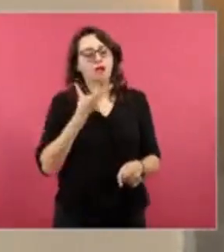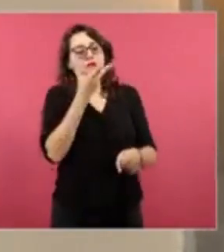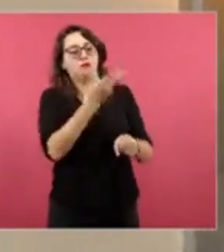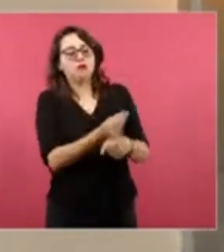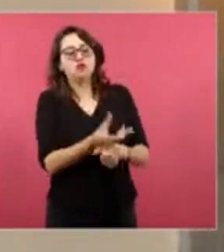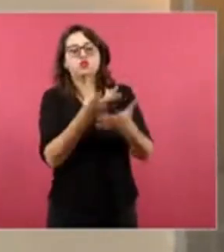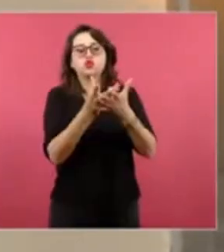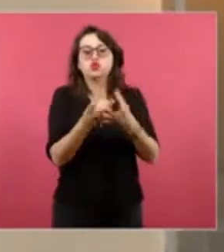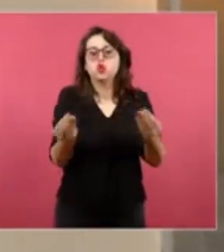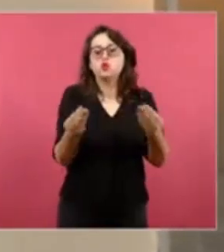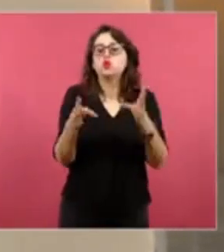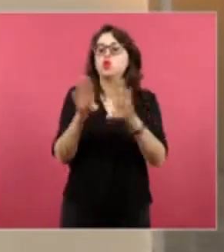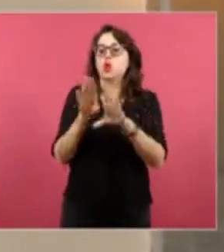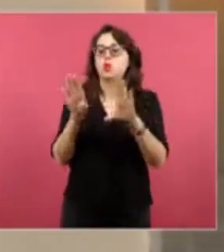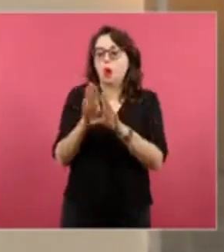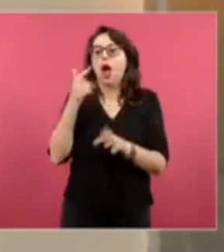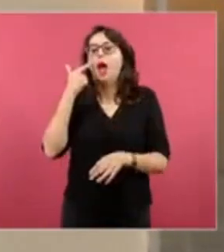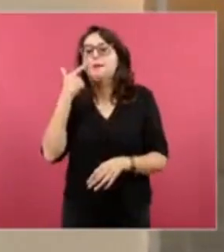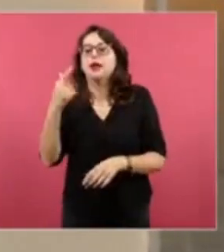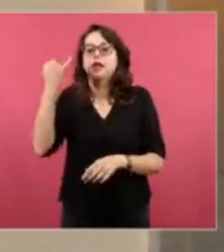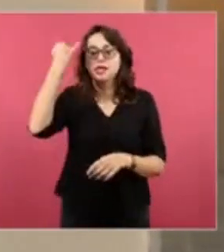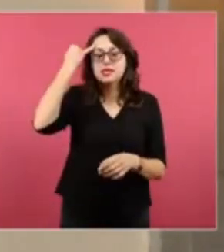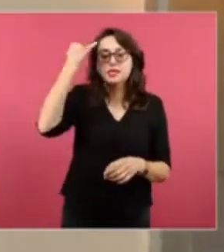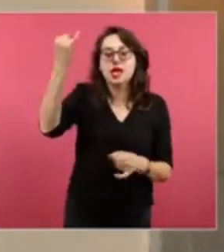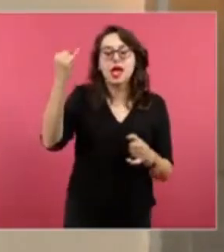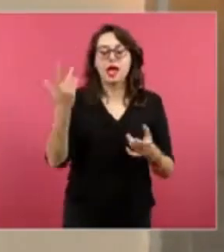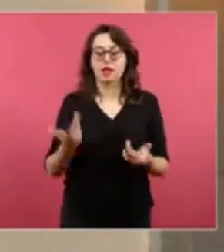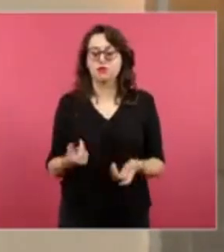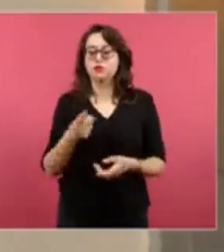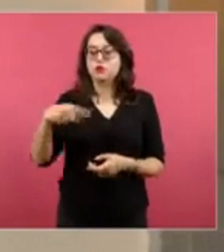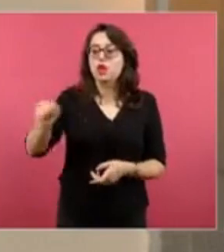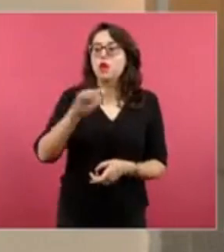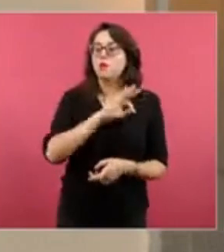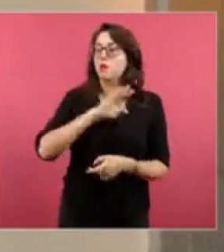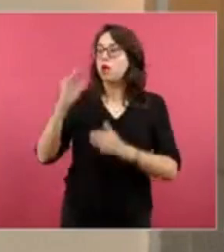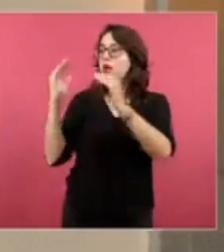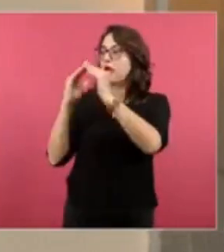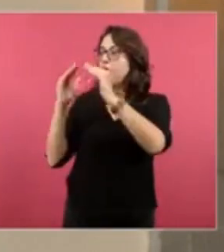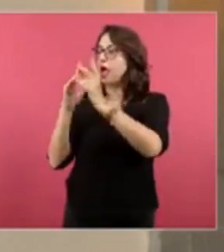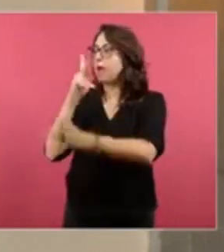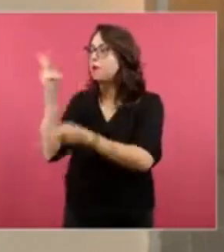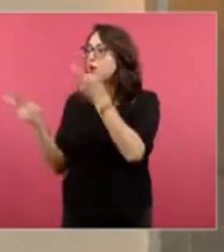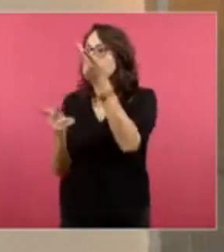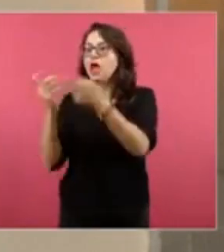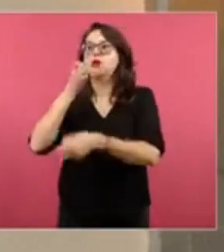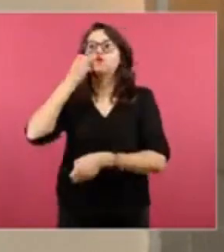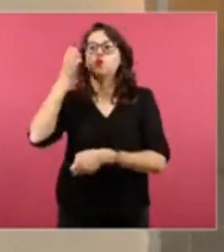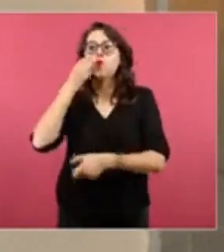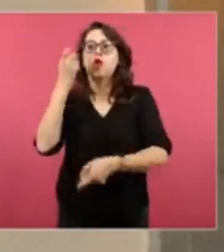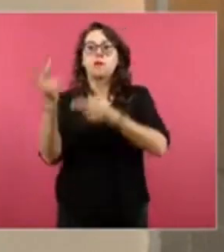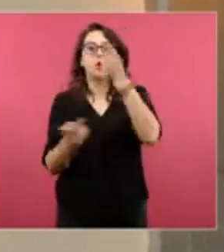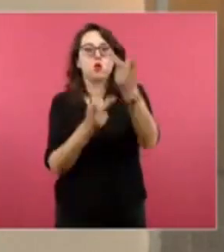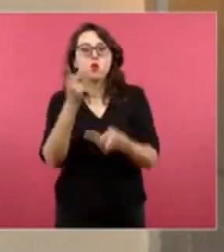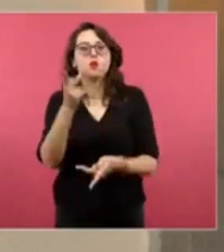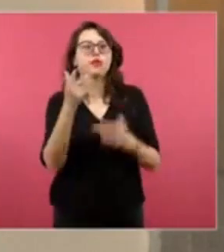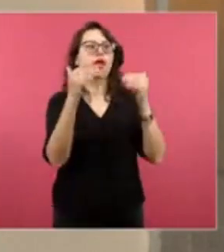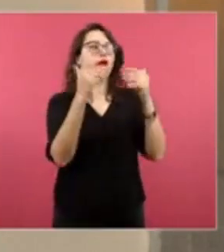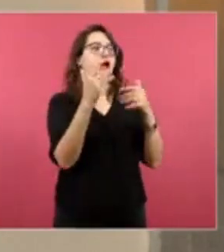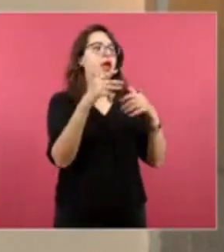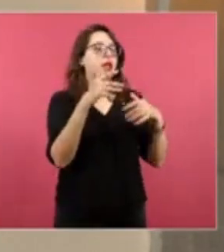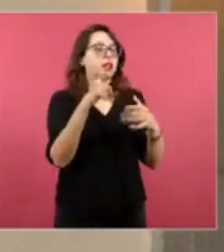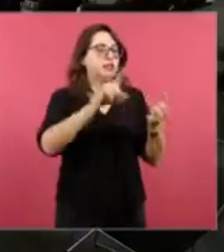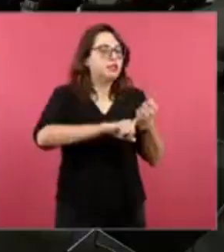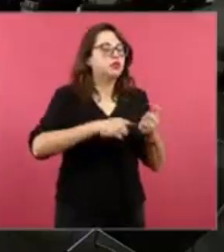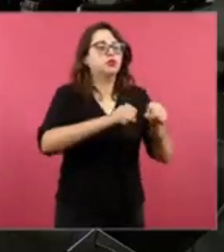van a generar soluciones. ¿En dónde? En casa, en la escuela, en la comunidad. Por eso los proyectos se